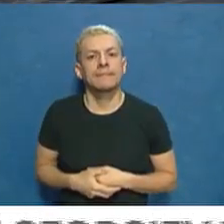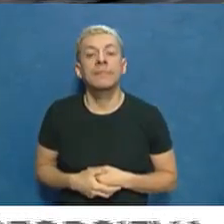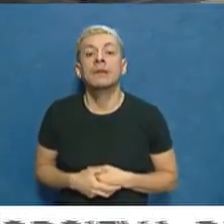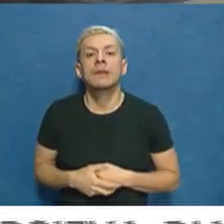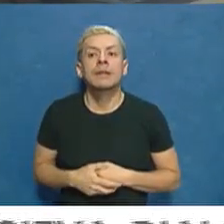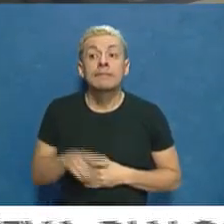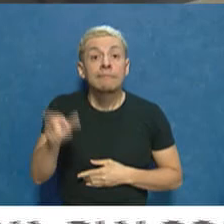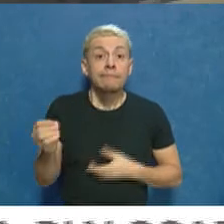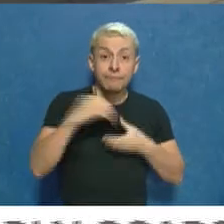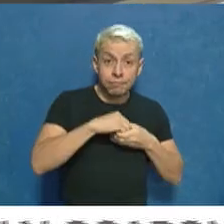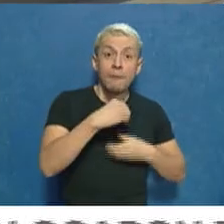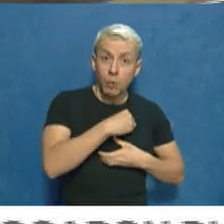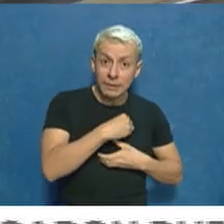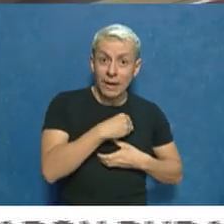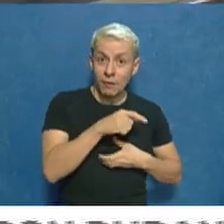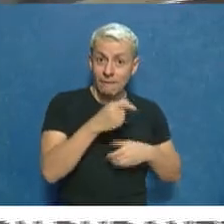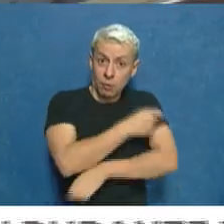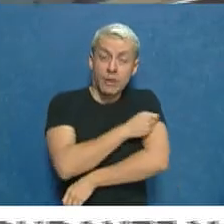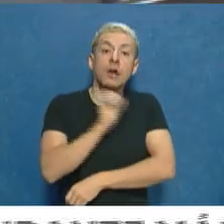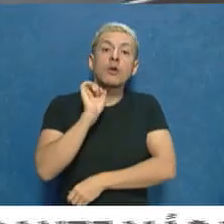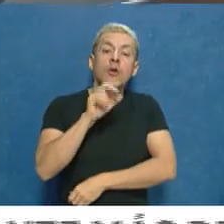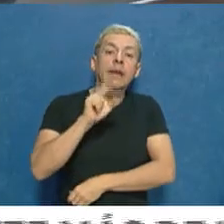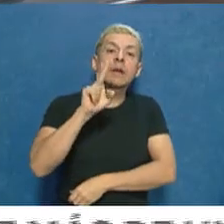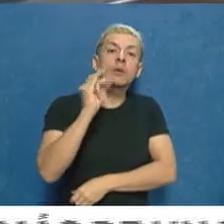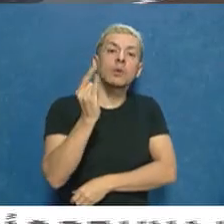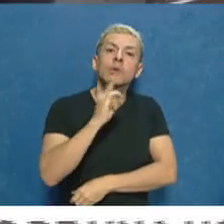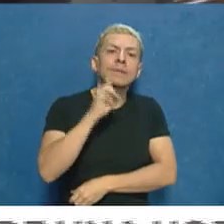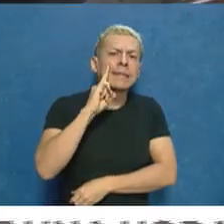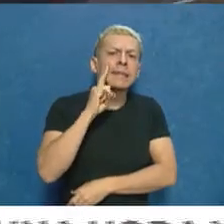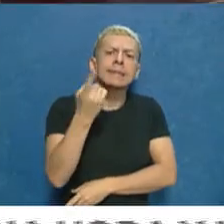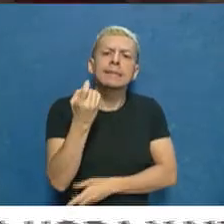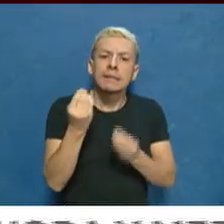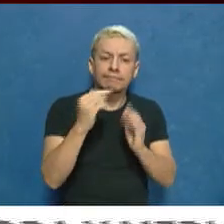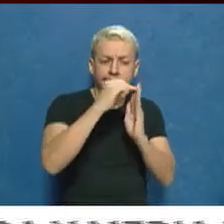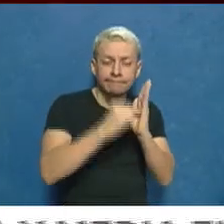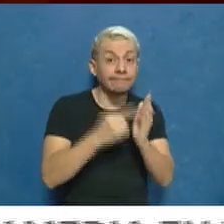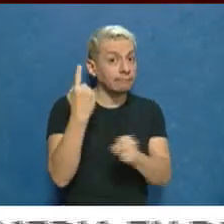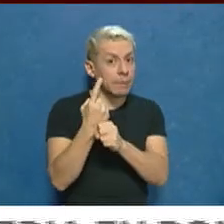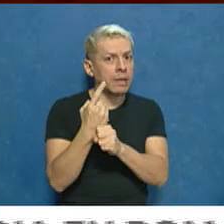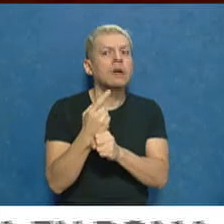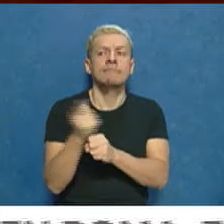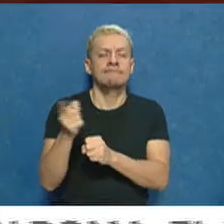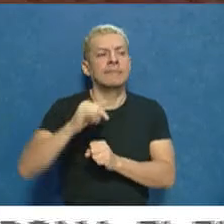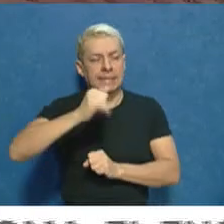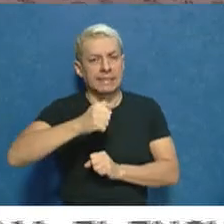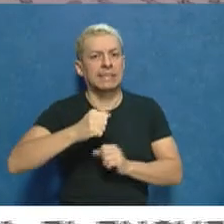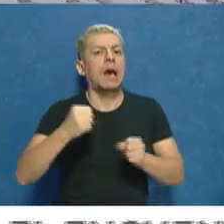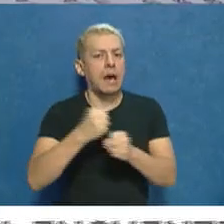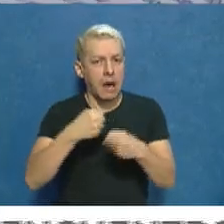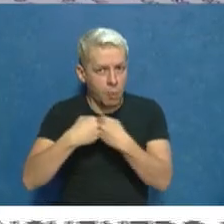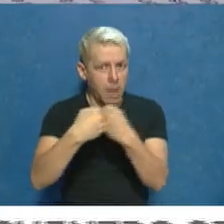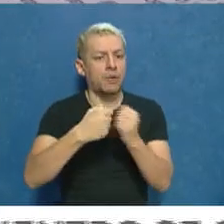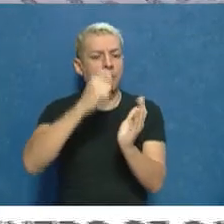Para ser voluntario de esta vacuna a Ruti hay que cumplir una serie de requisitos. Primero hay que firmar un consentimiento informado de